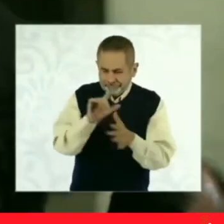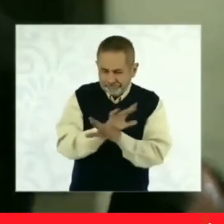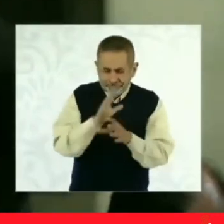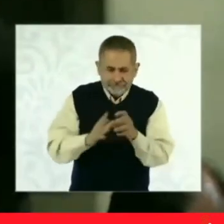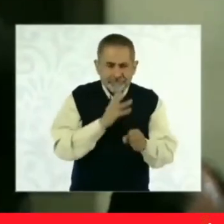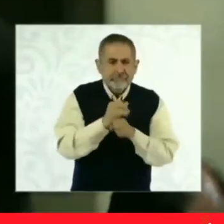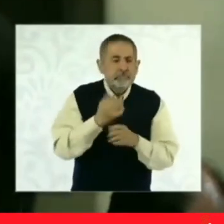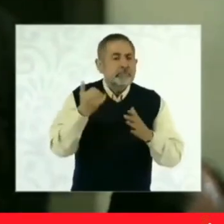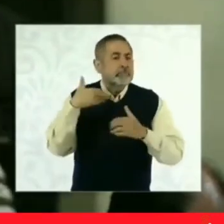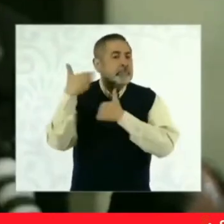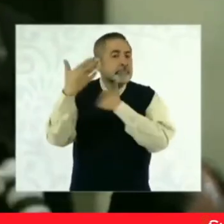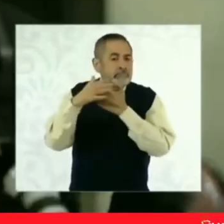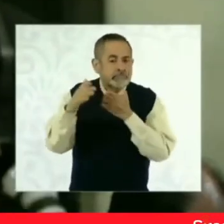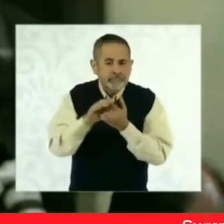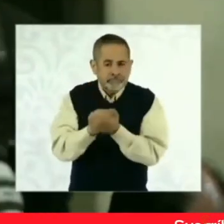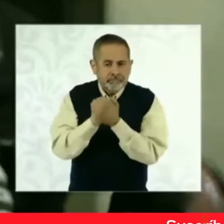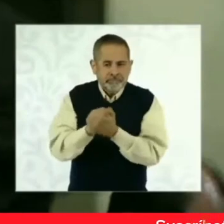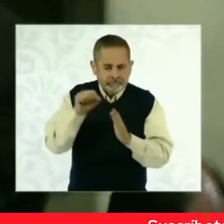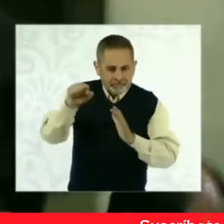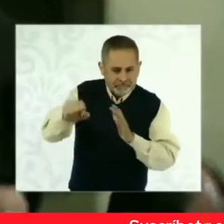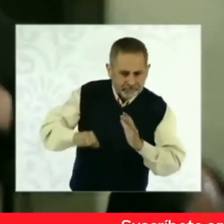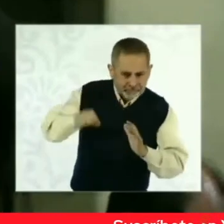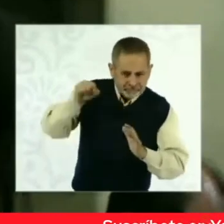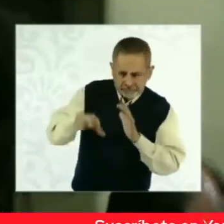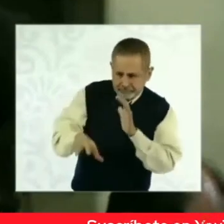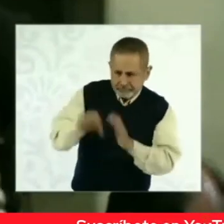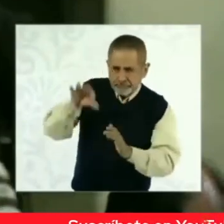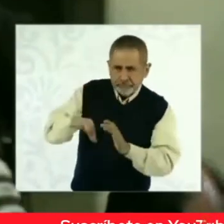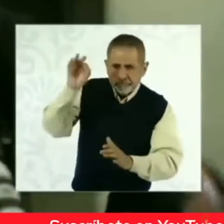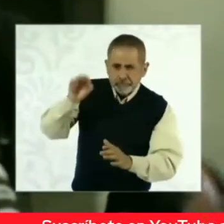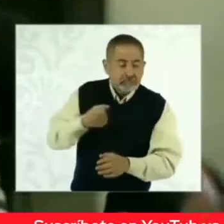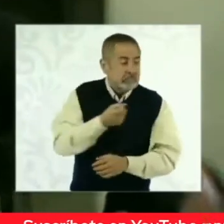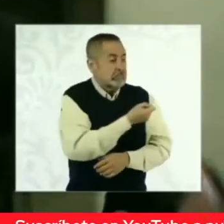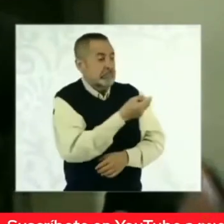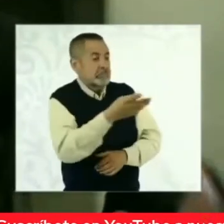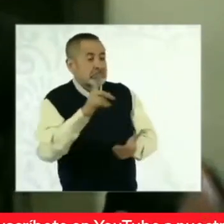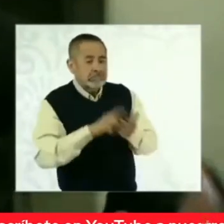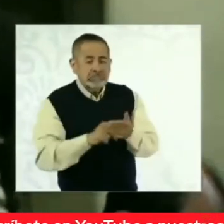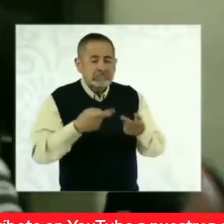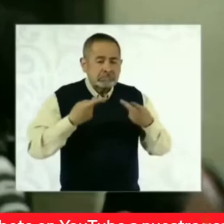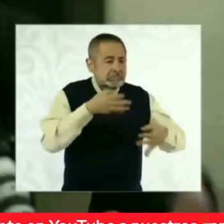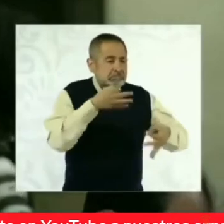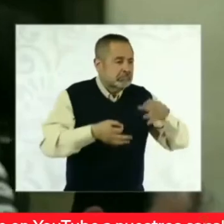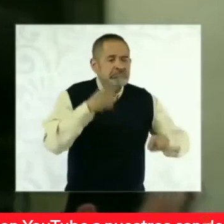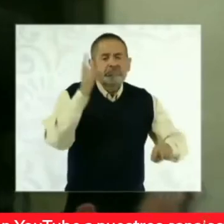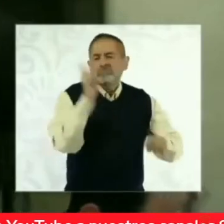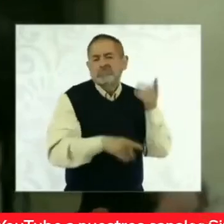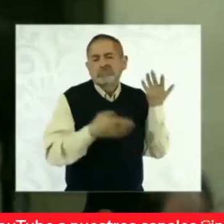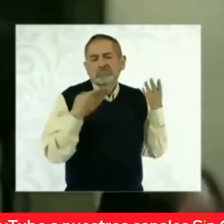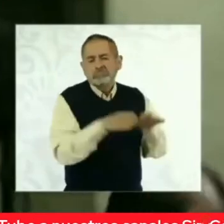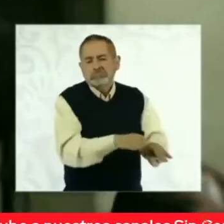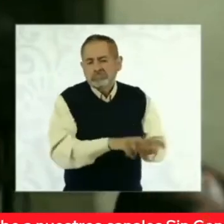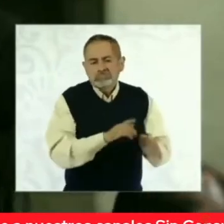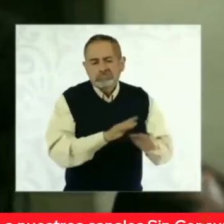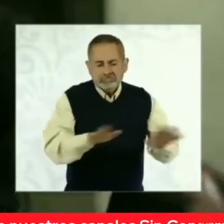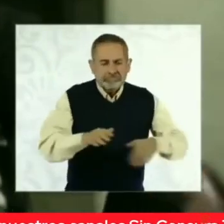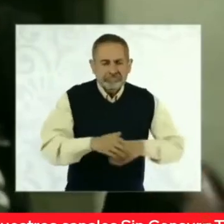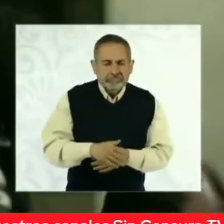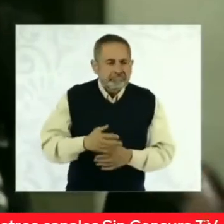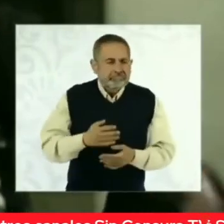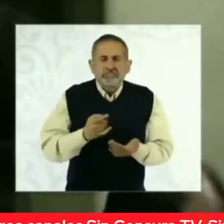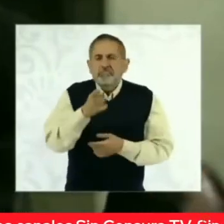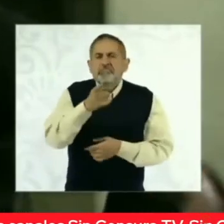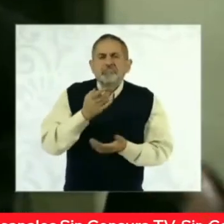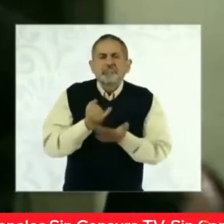la tómbola para seleccionar a los candidatos sepultaron miles de carreras judiciales. ¿Qué le respondería ante